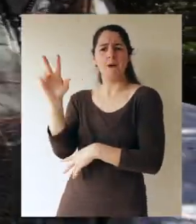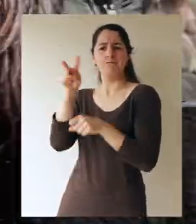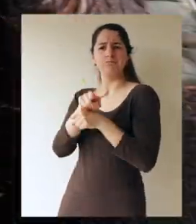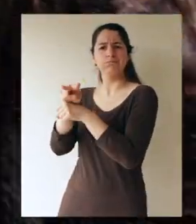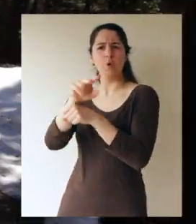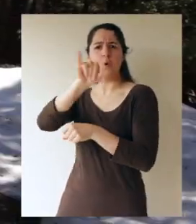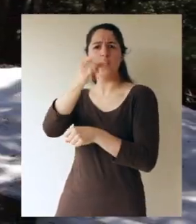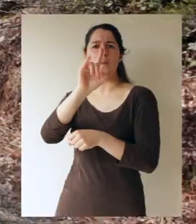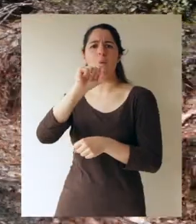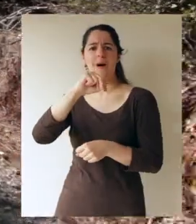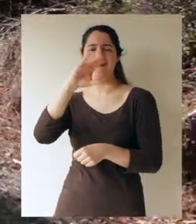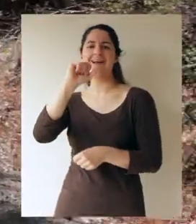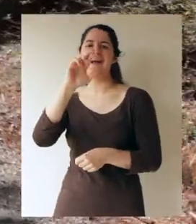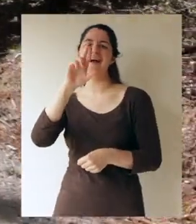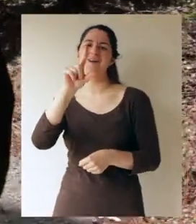Carlos.